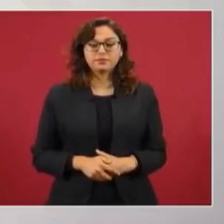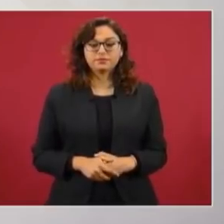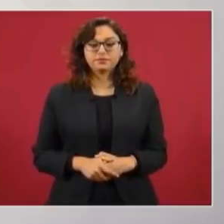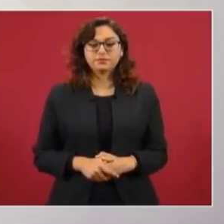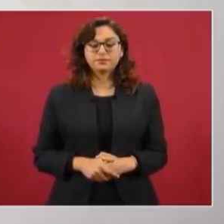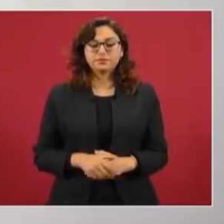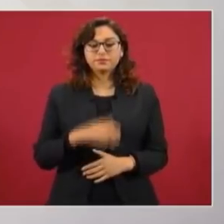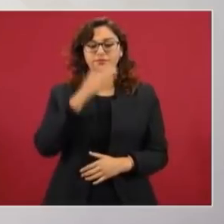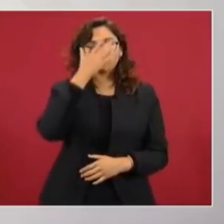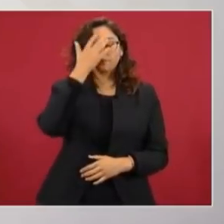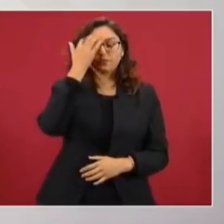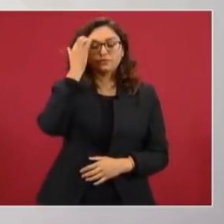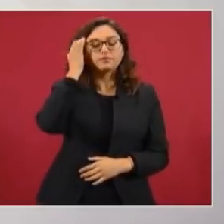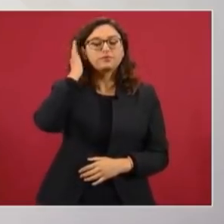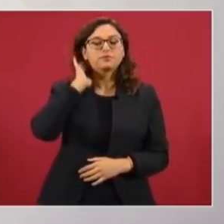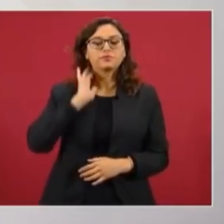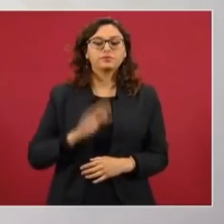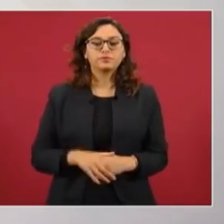se